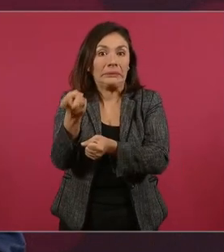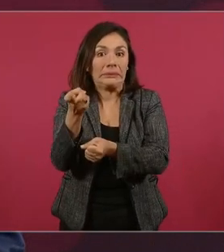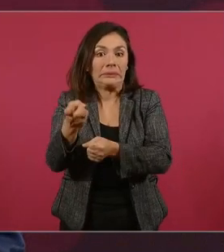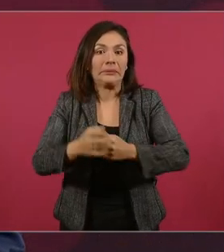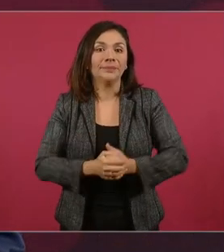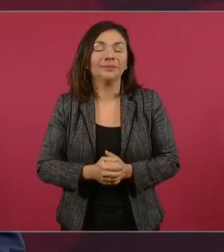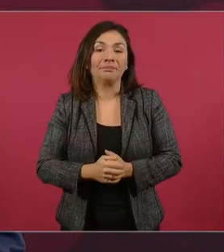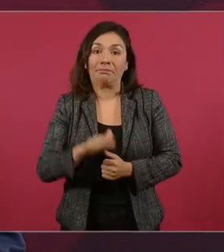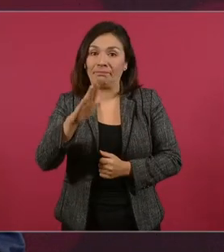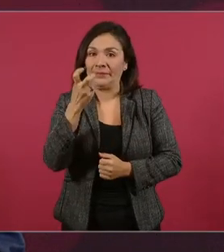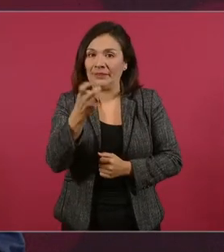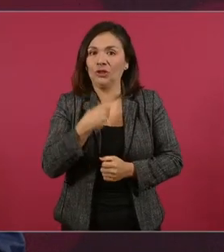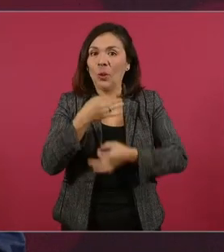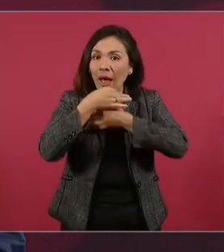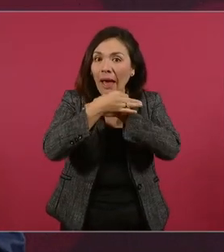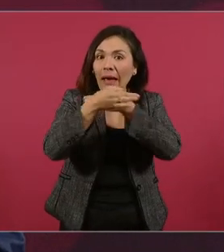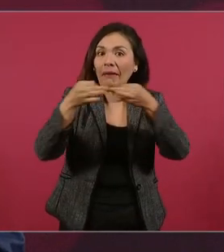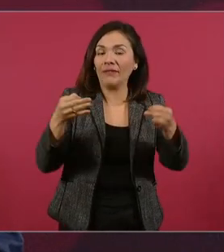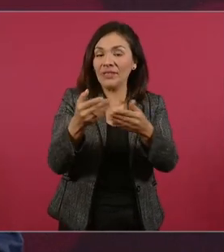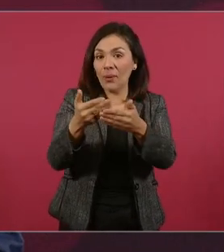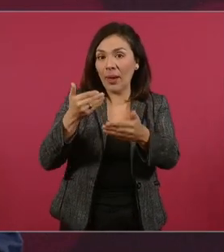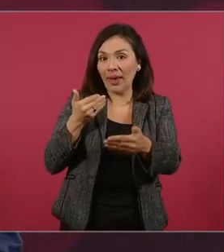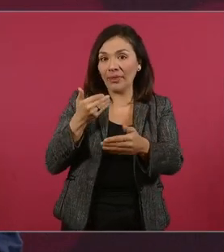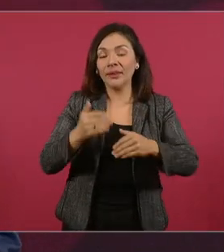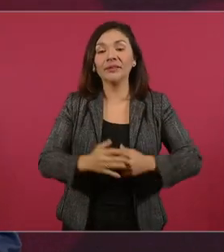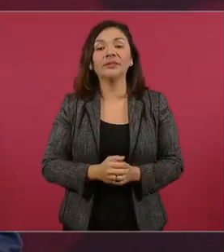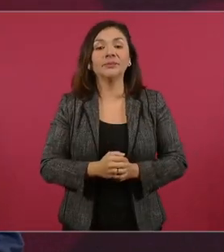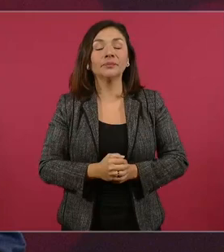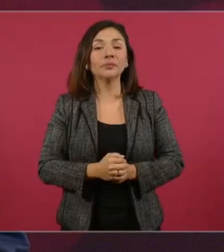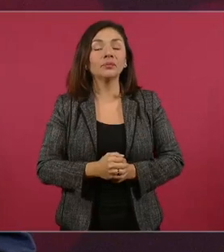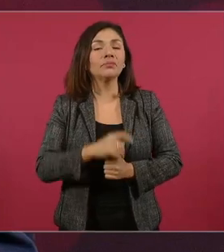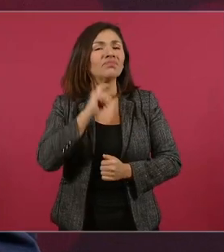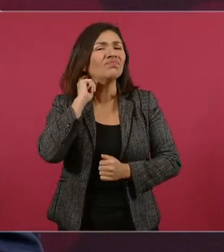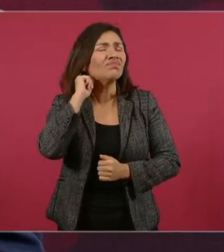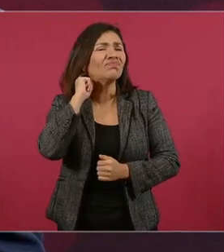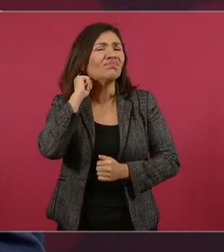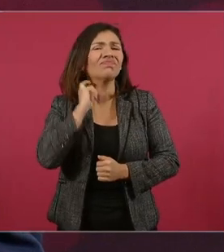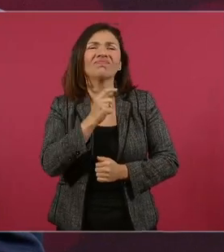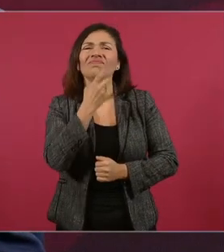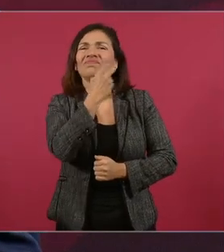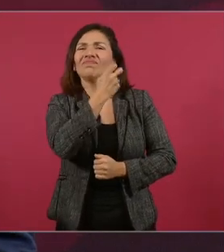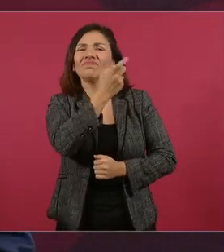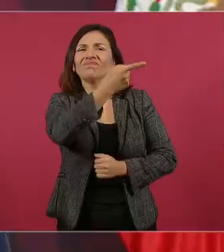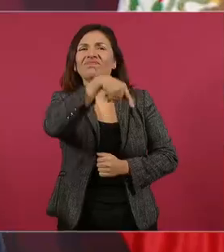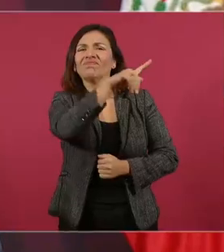Les adelanto eso, y que no pudieron los neoliberales,